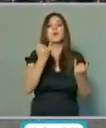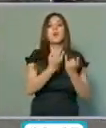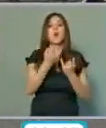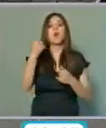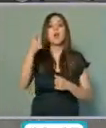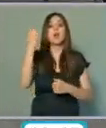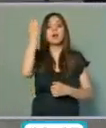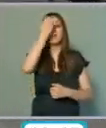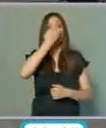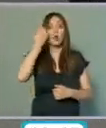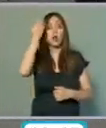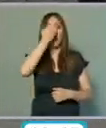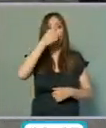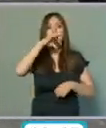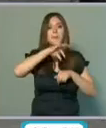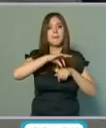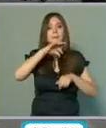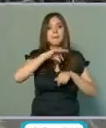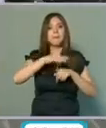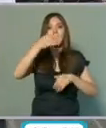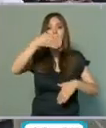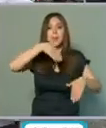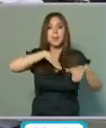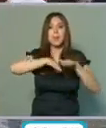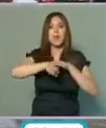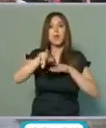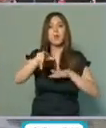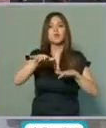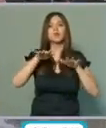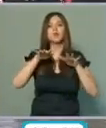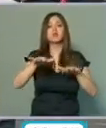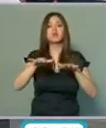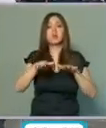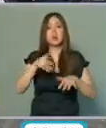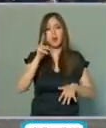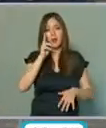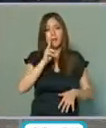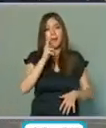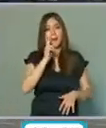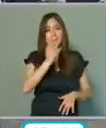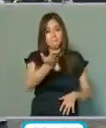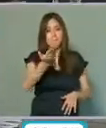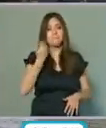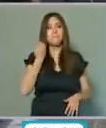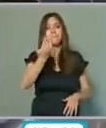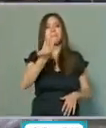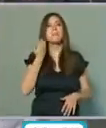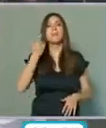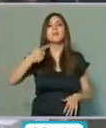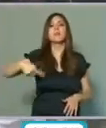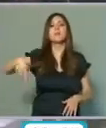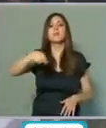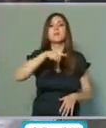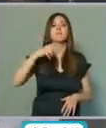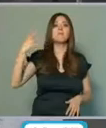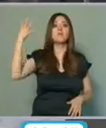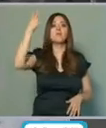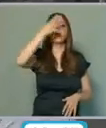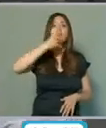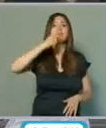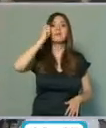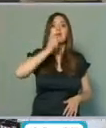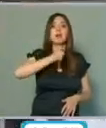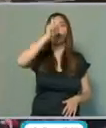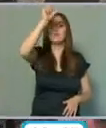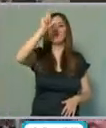de Medicina, que su portada es genial. Hágase más para acá, tío Alberto, para que vea lo maravilloso que tienen los